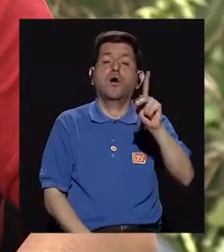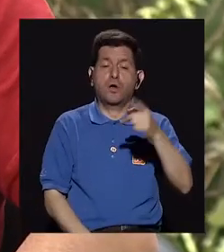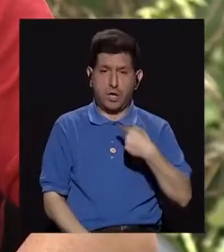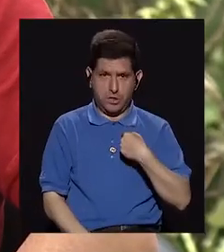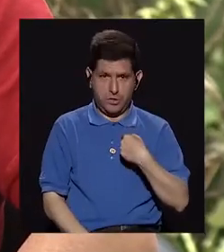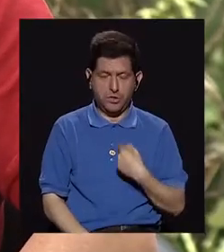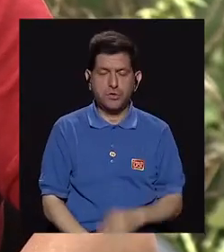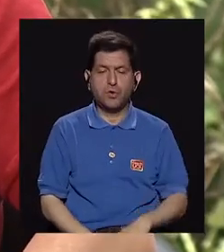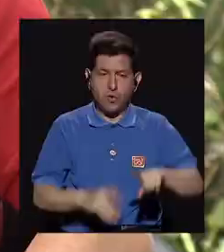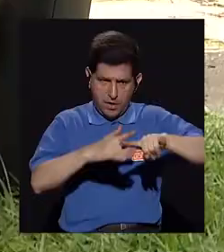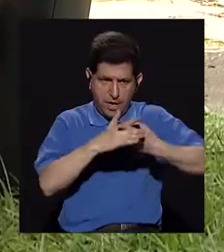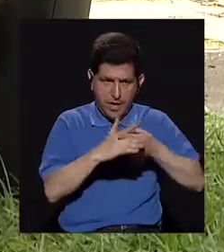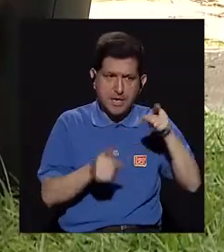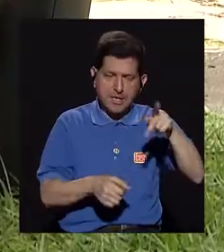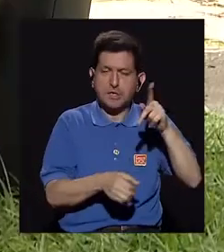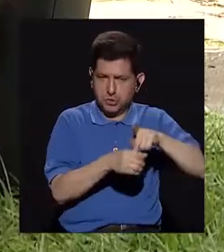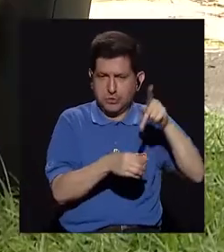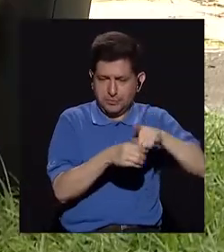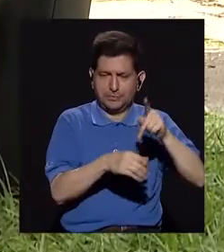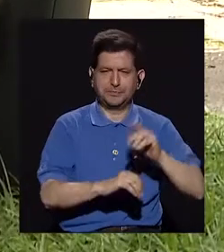soy parte pues de sus inicios.